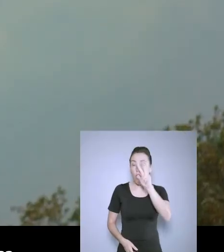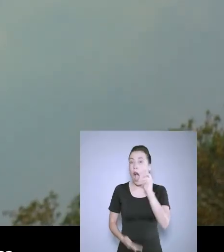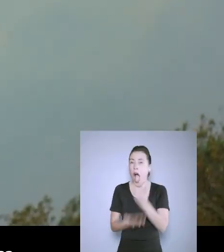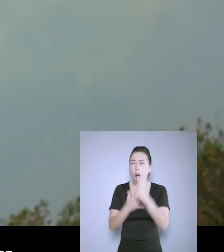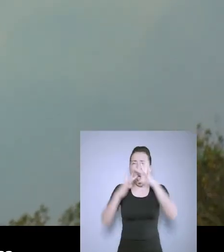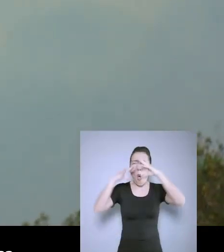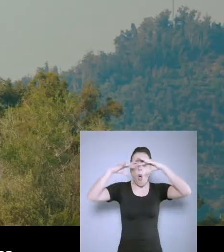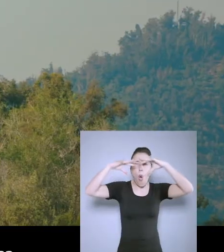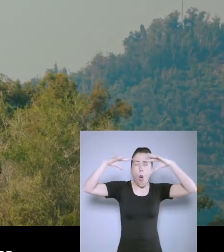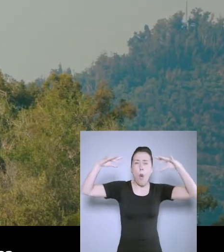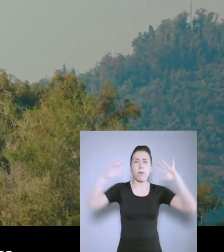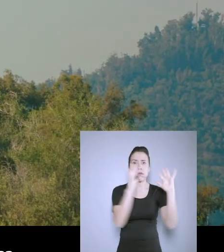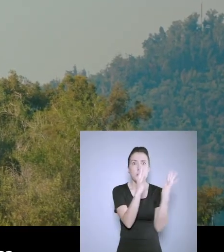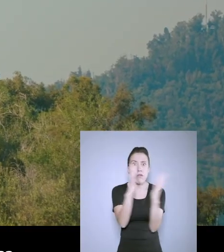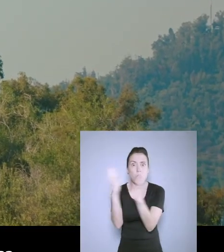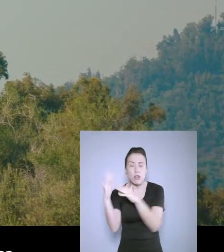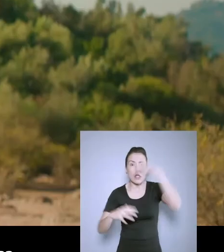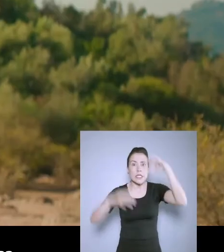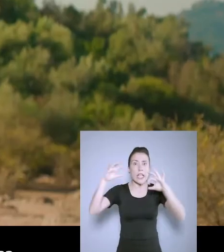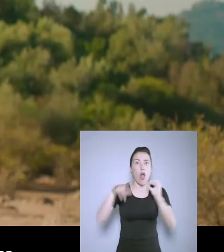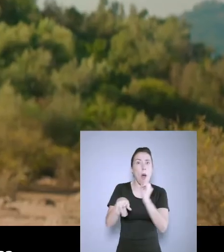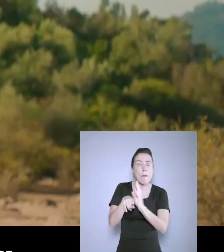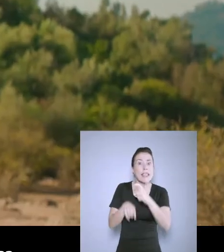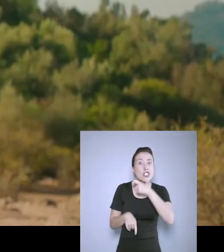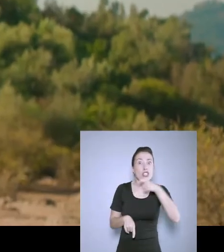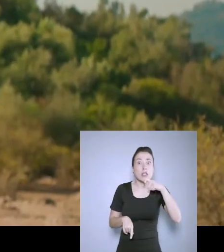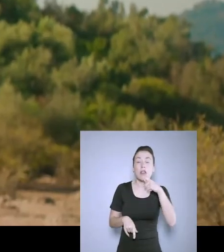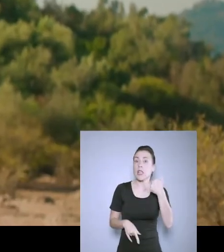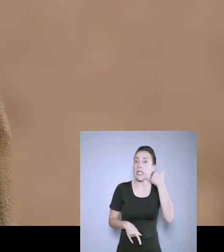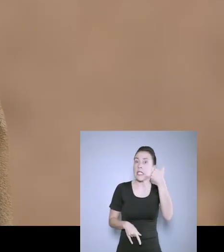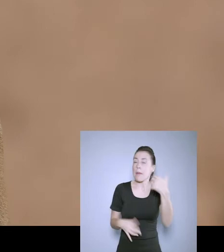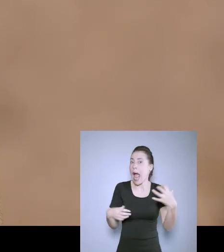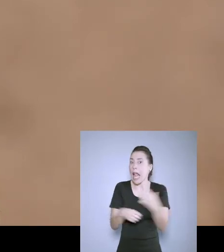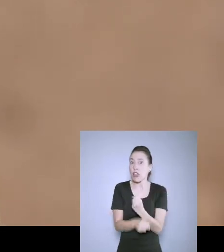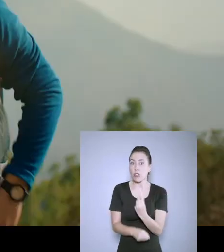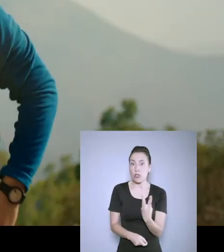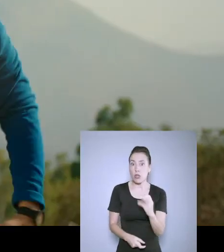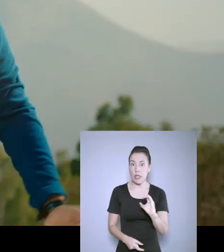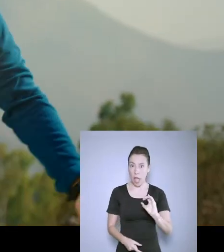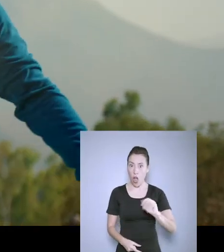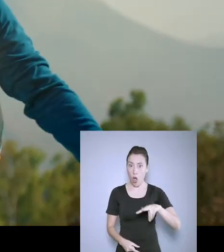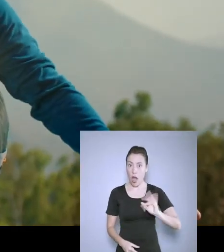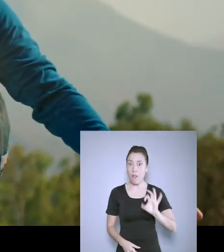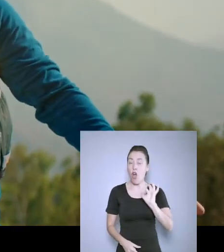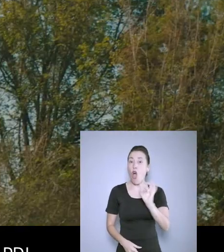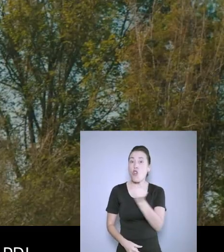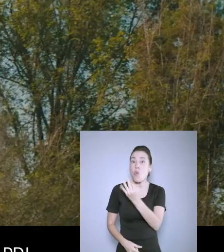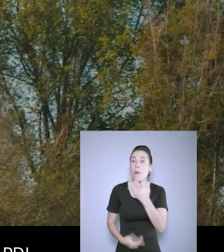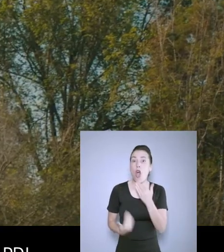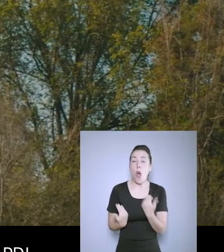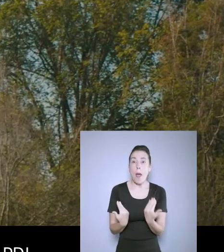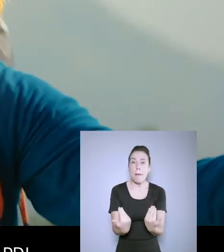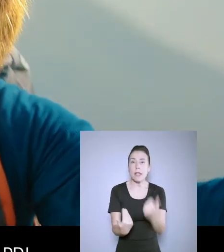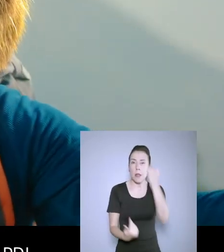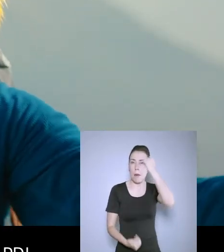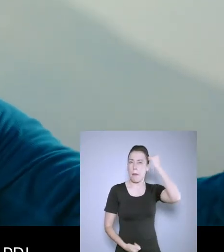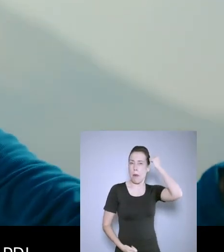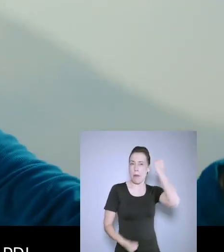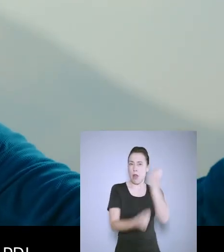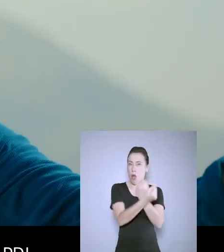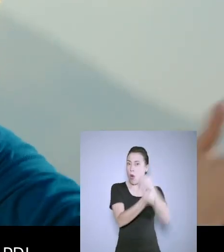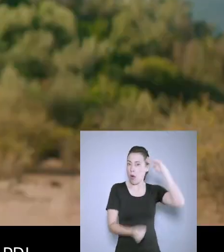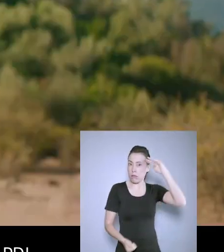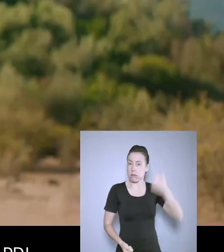Si ves que hay humo en un bosque, cerro o vegetación seca, llama de inmediato al 130 de CONAF o a los números de emergencia